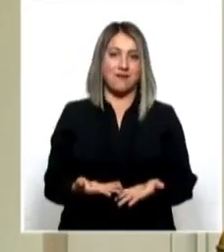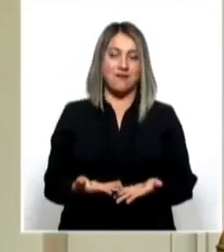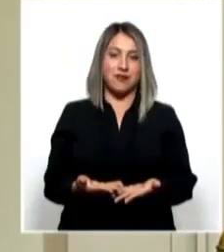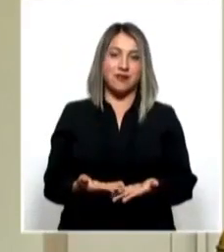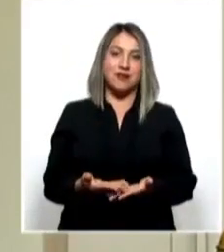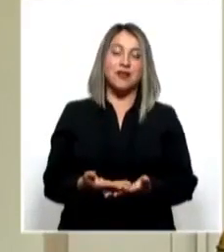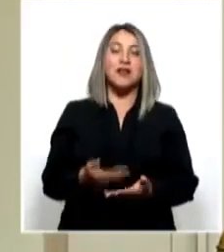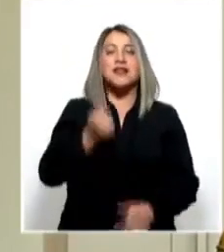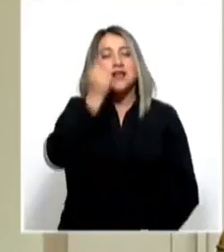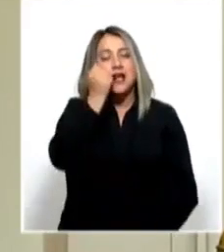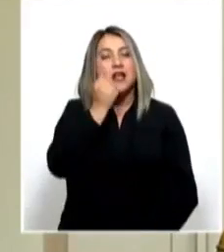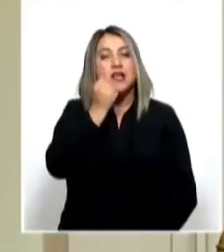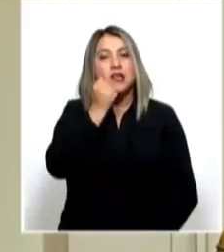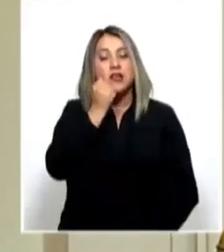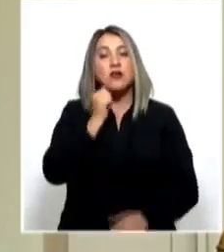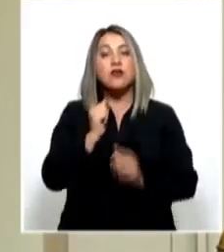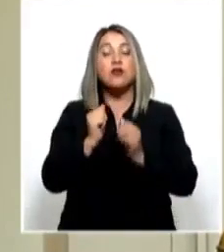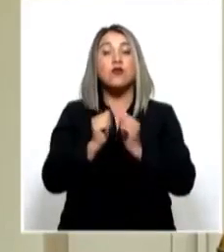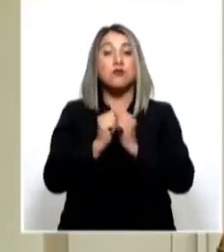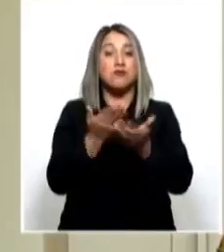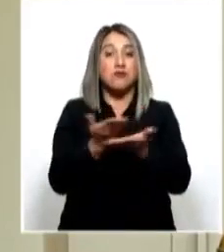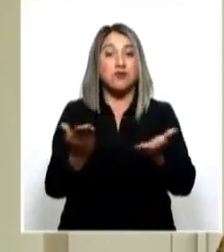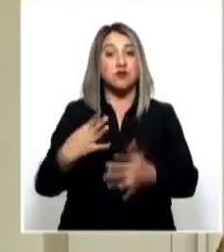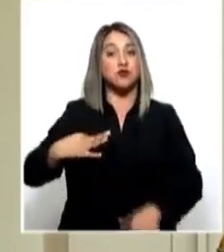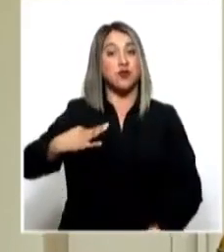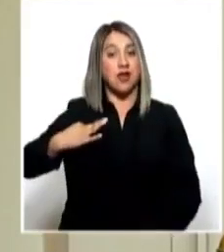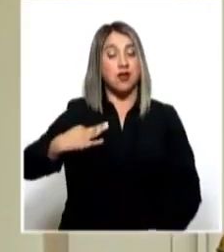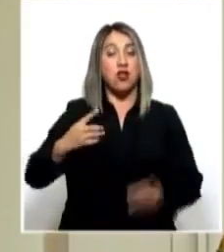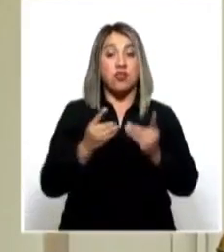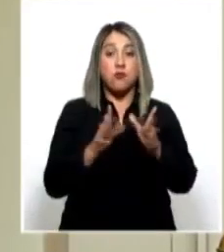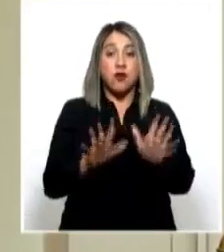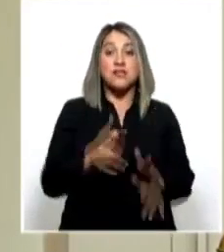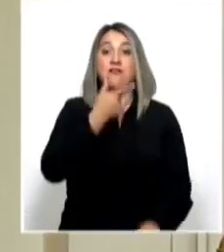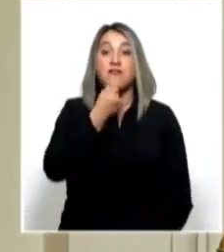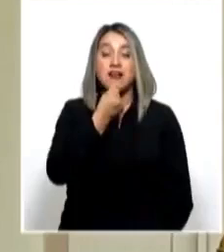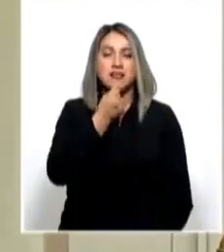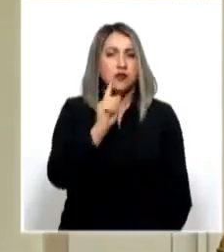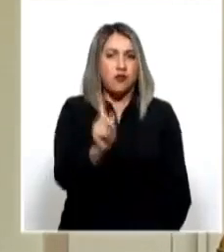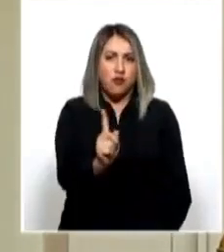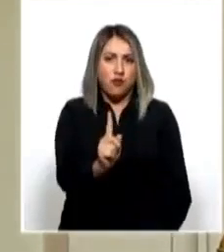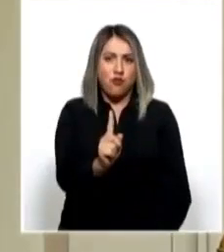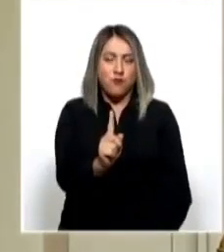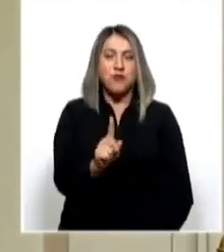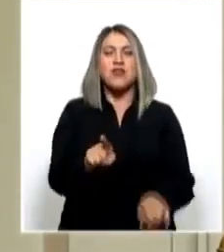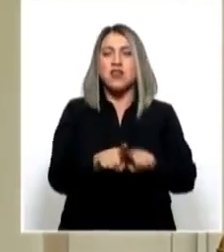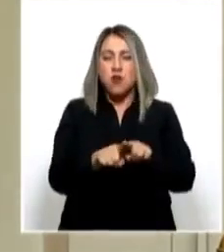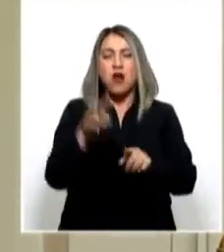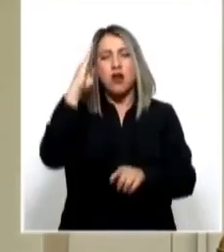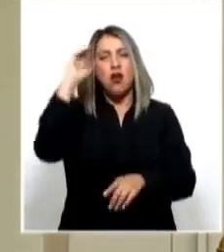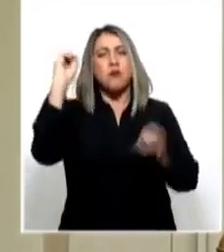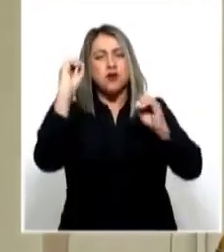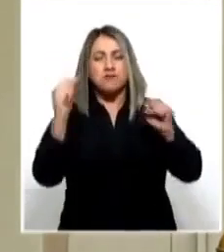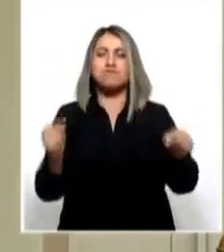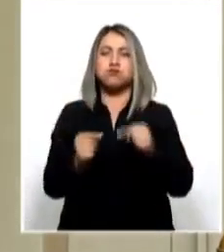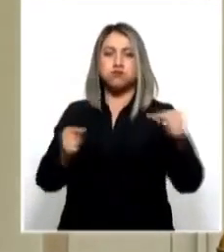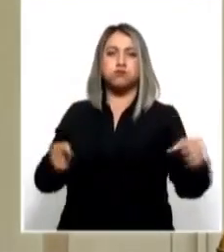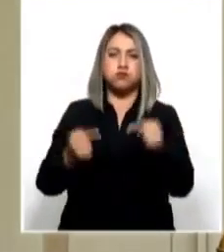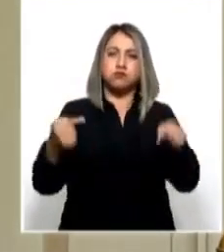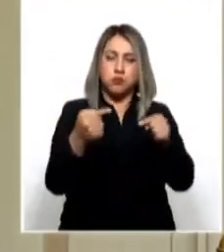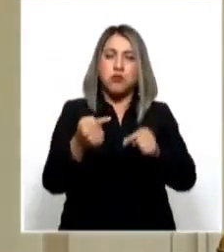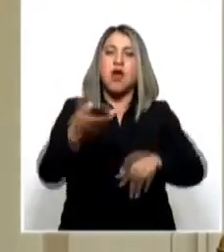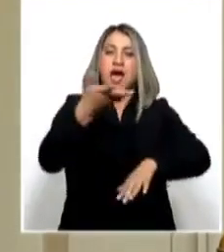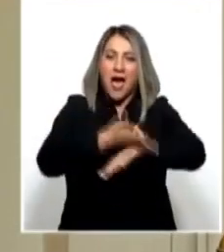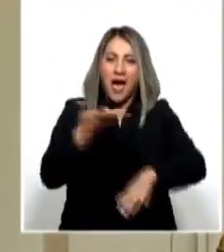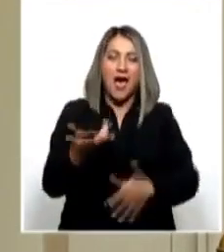queridos compatriotas, la democracia no es fácil. Y más allá de las legítimas diferencias que puedan existir sobre